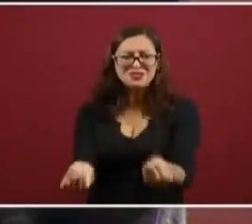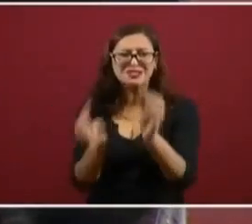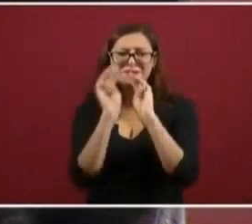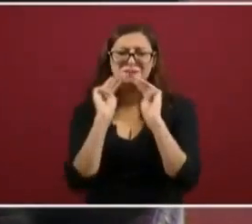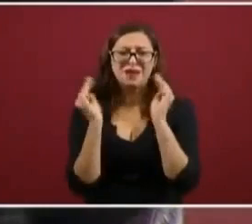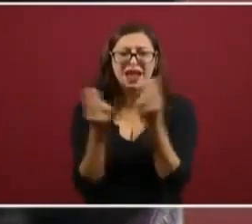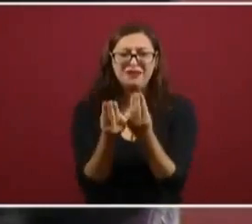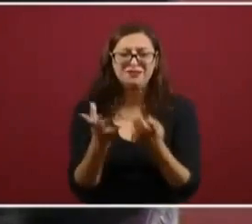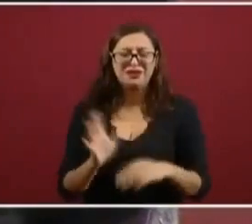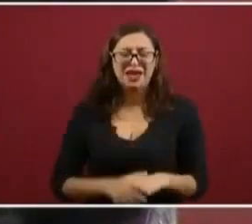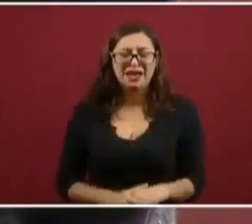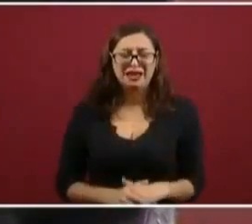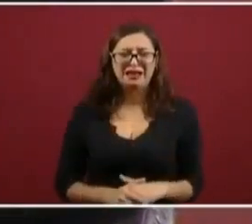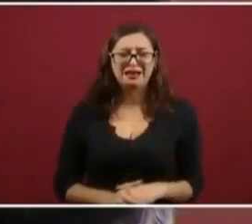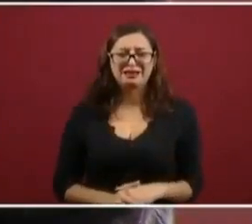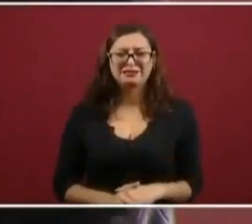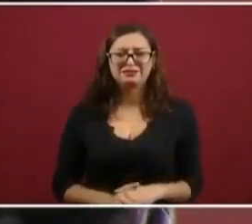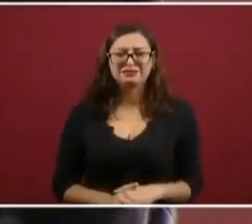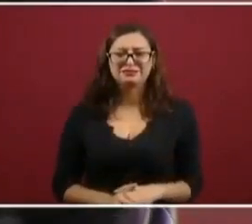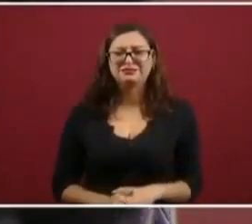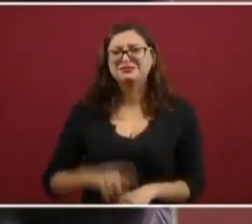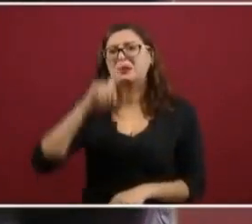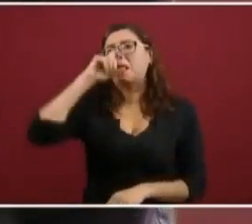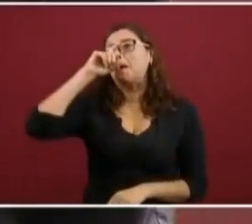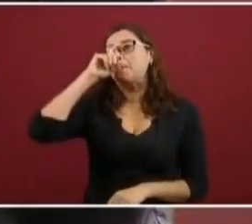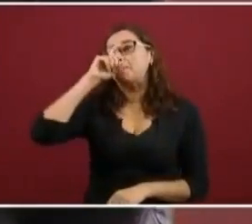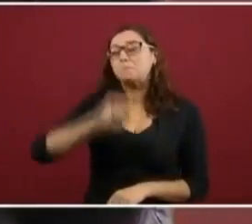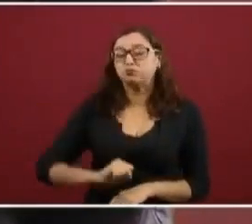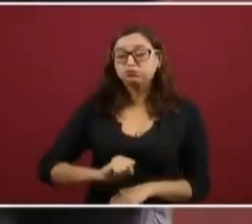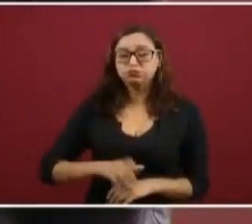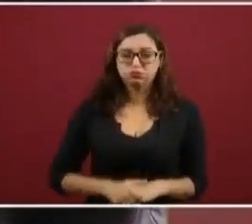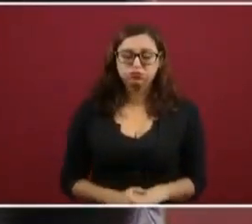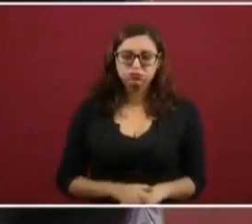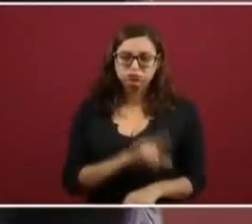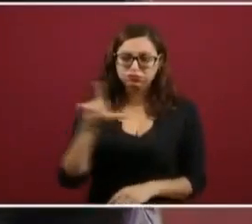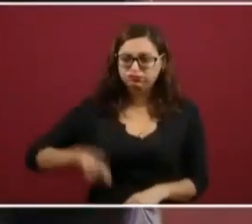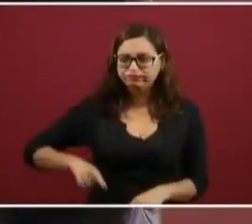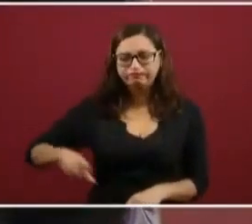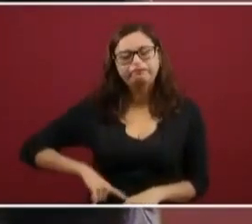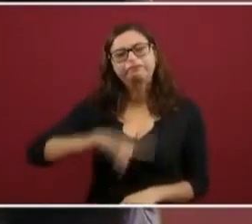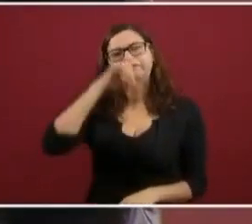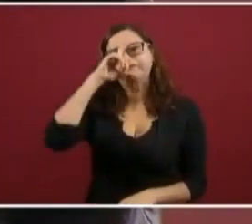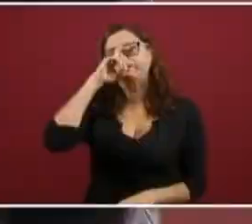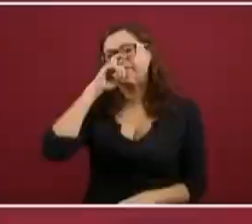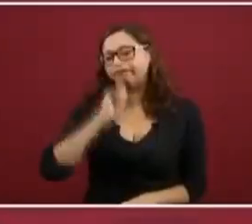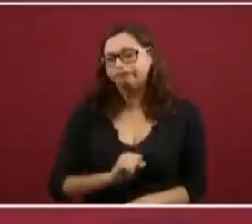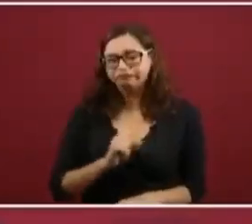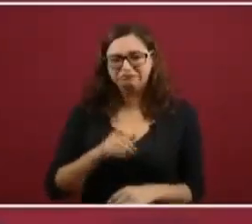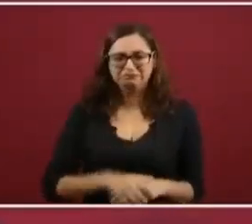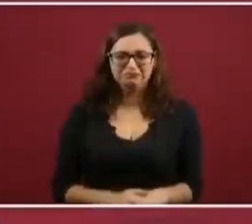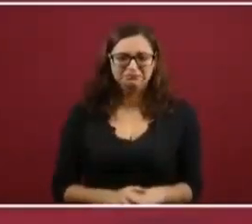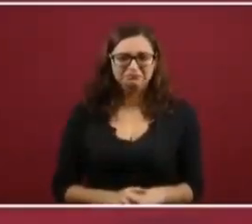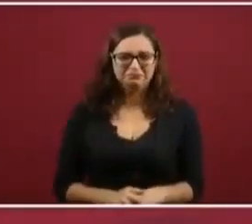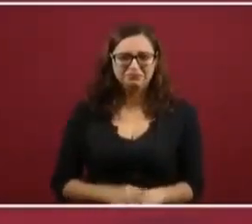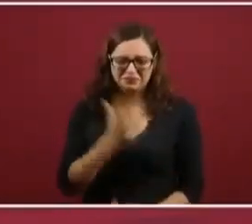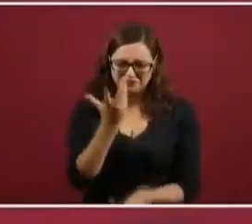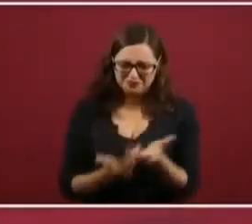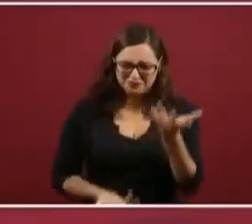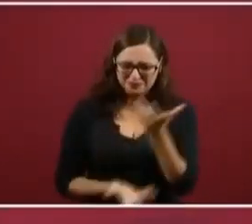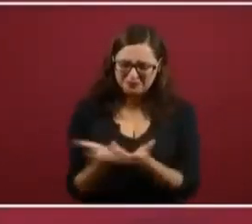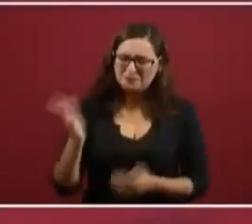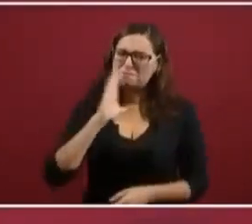empresas estaba podrido el gobierno y malas